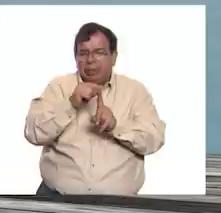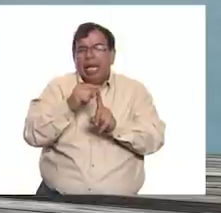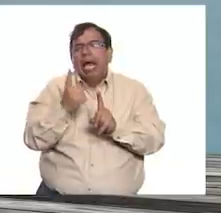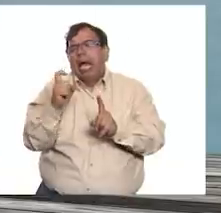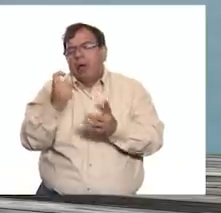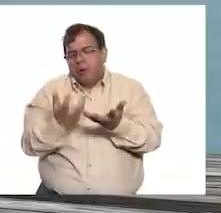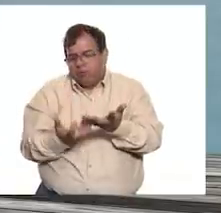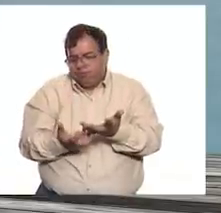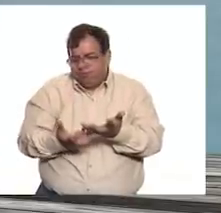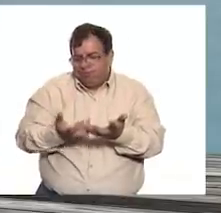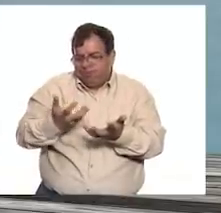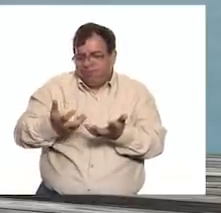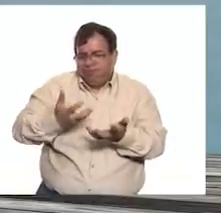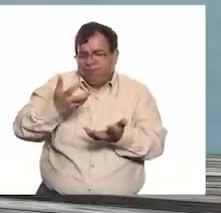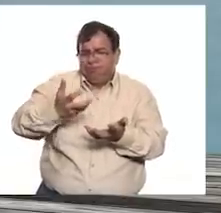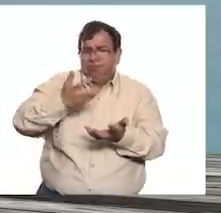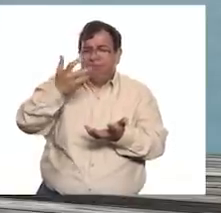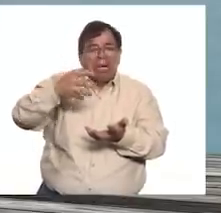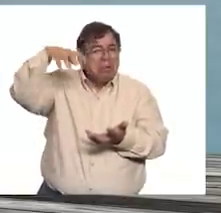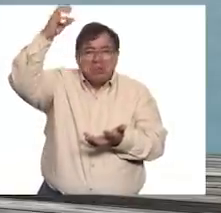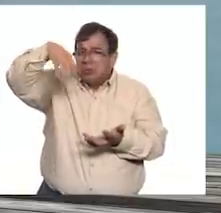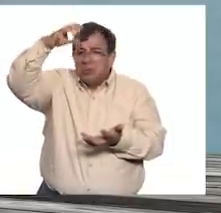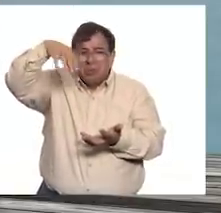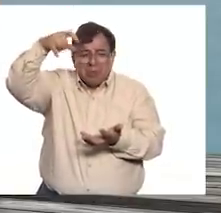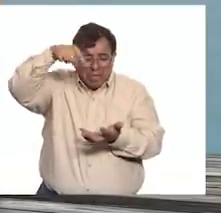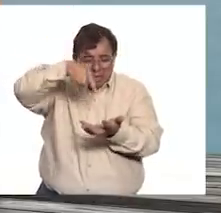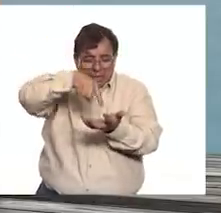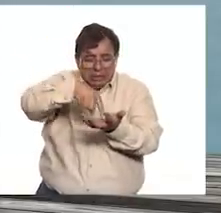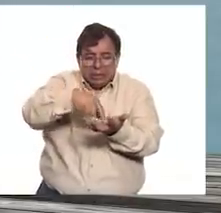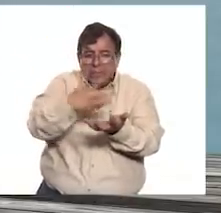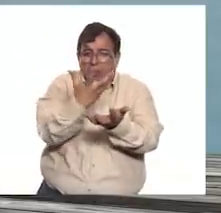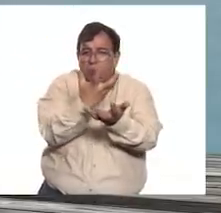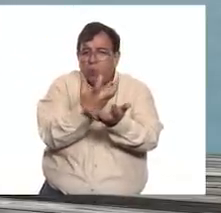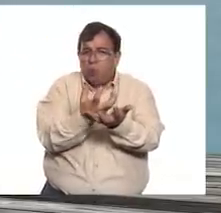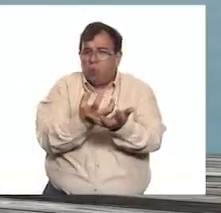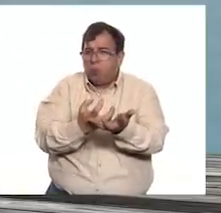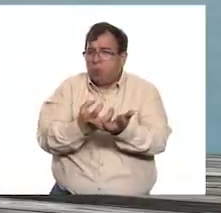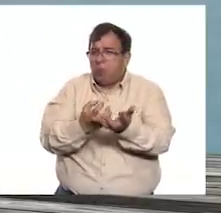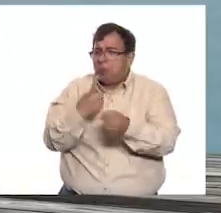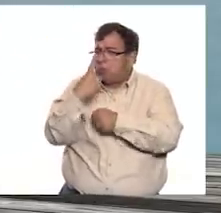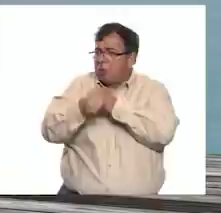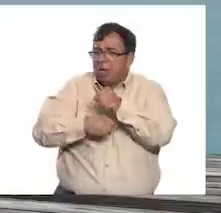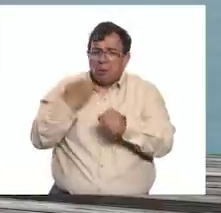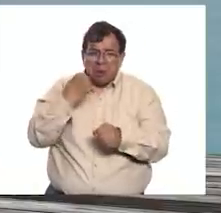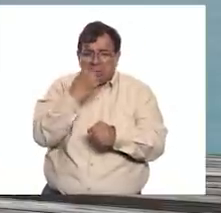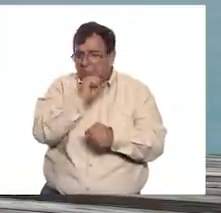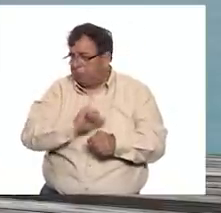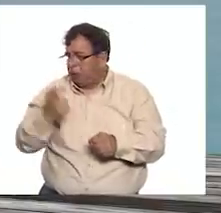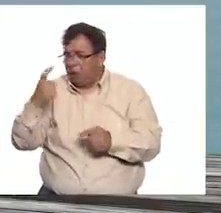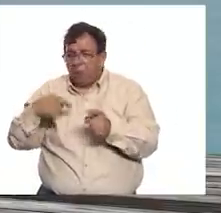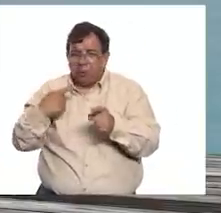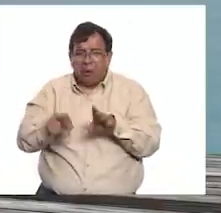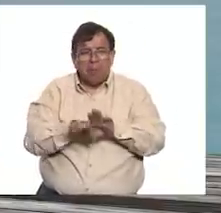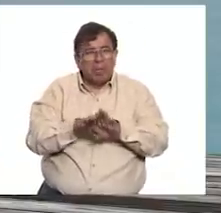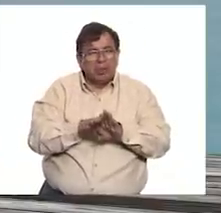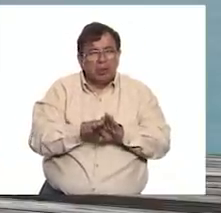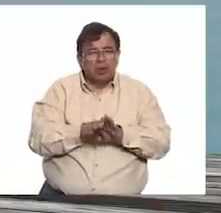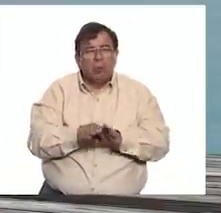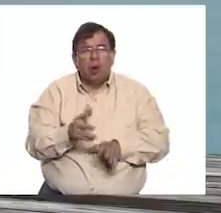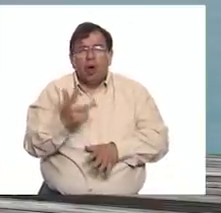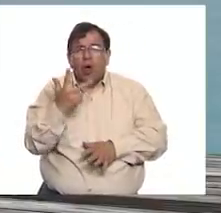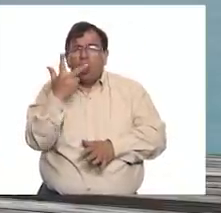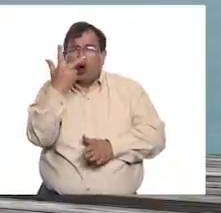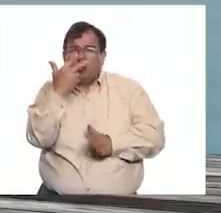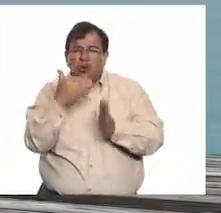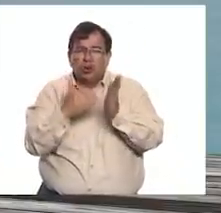el que casi no llueva permite que se obtenga la sal todo el año. se produce poco más de 8 millones